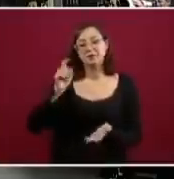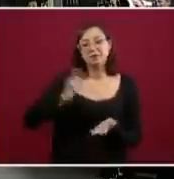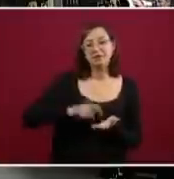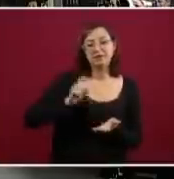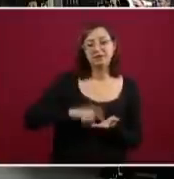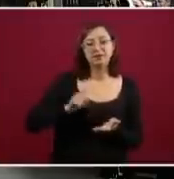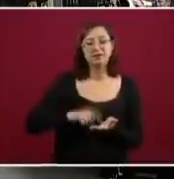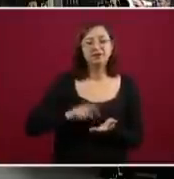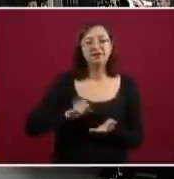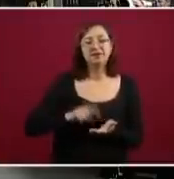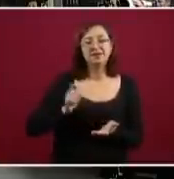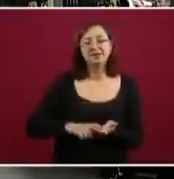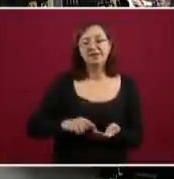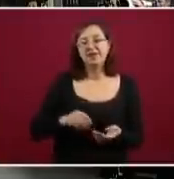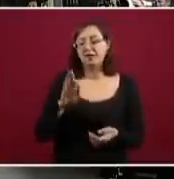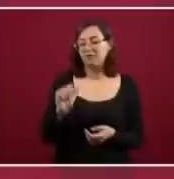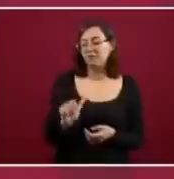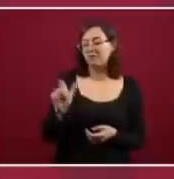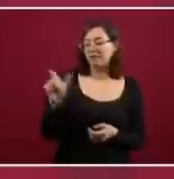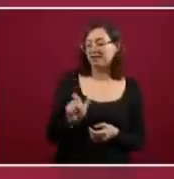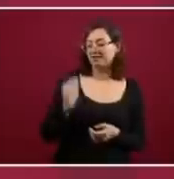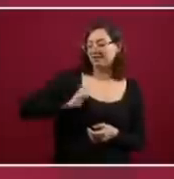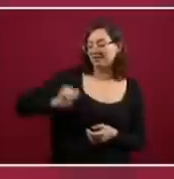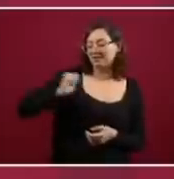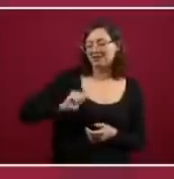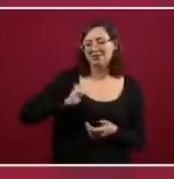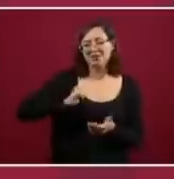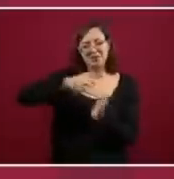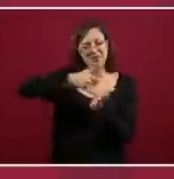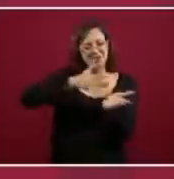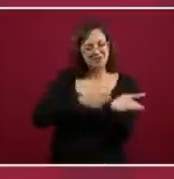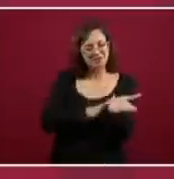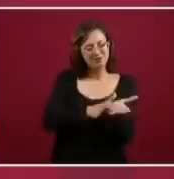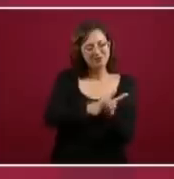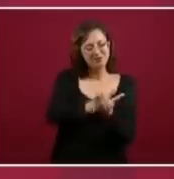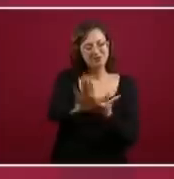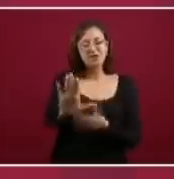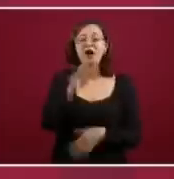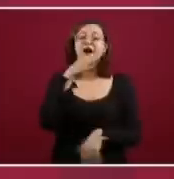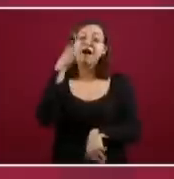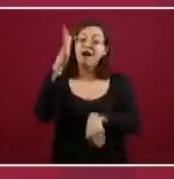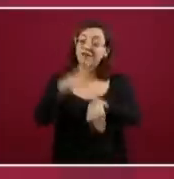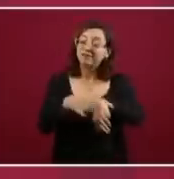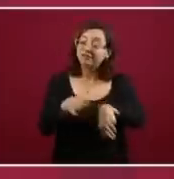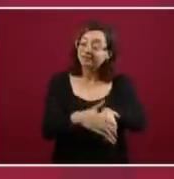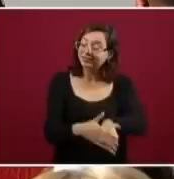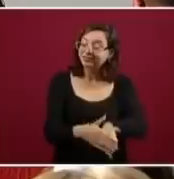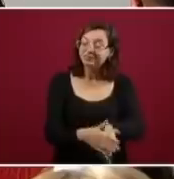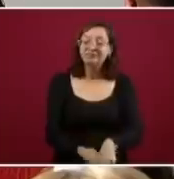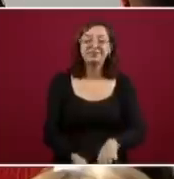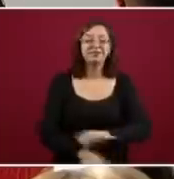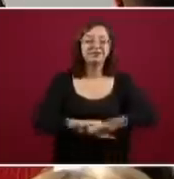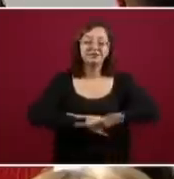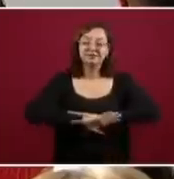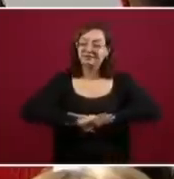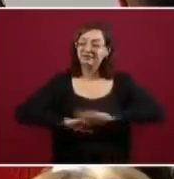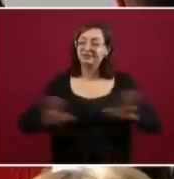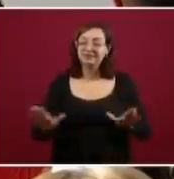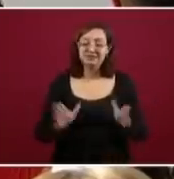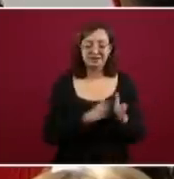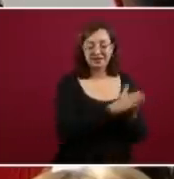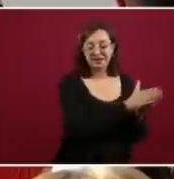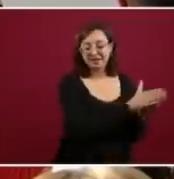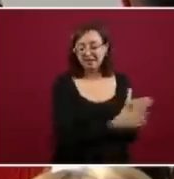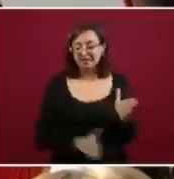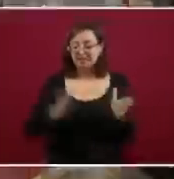hasta por fax de que ya se acabó el régimen